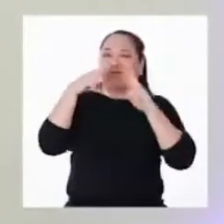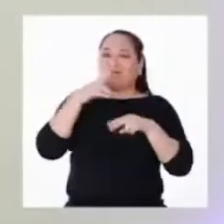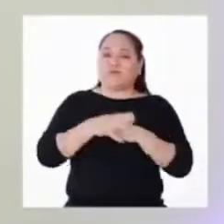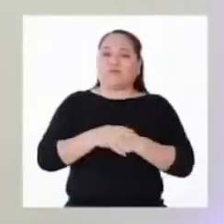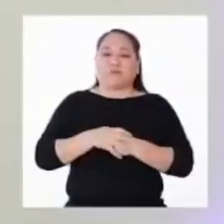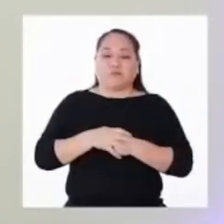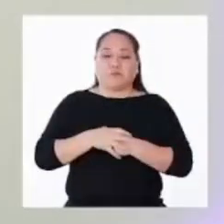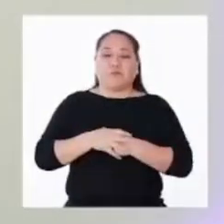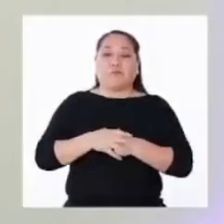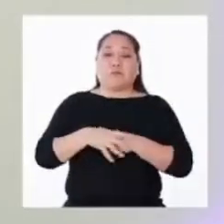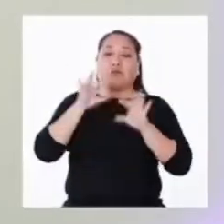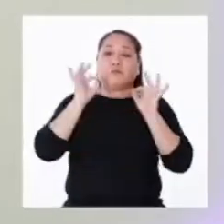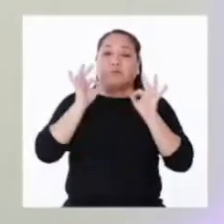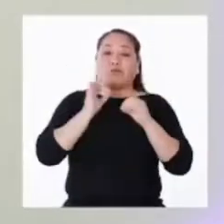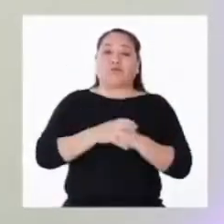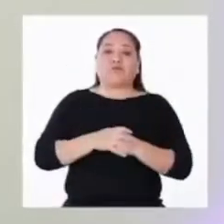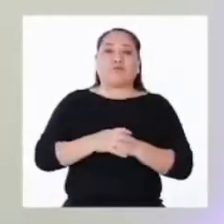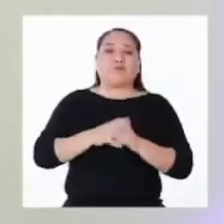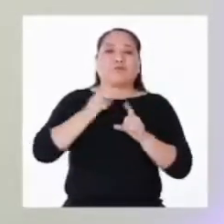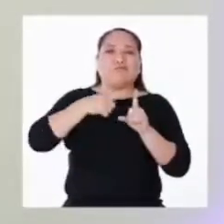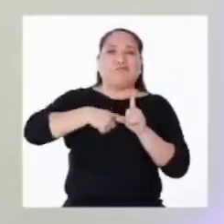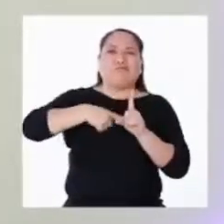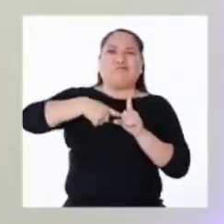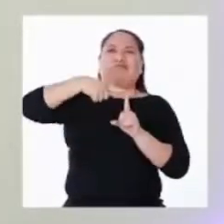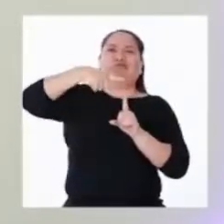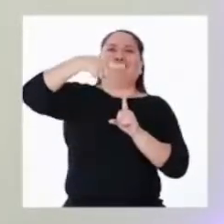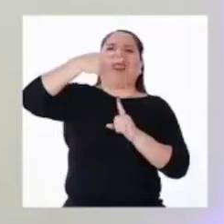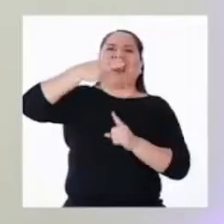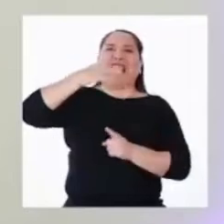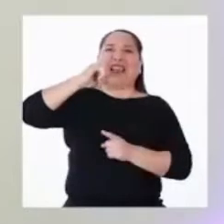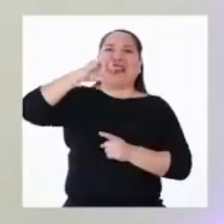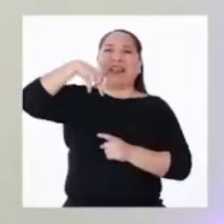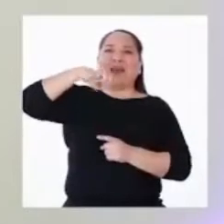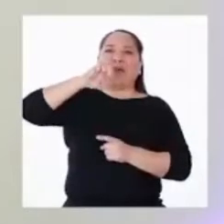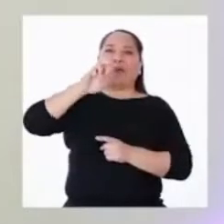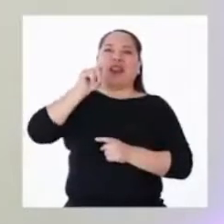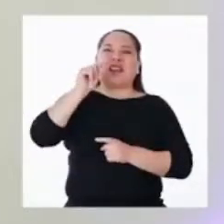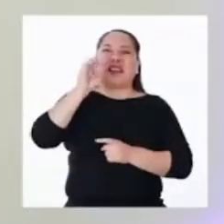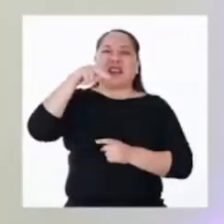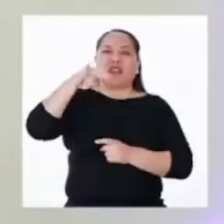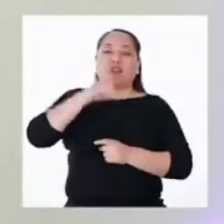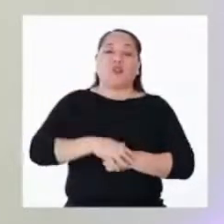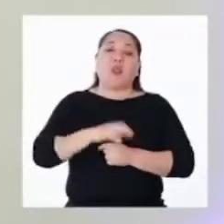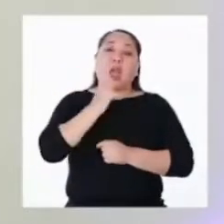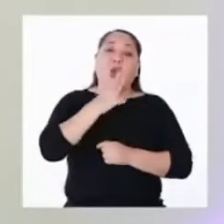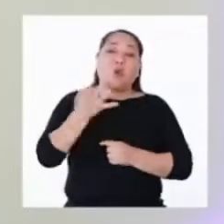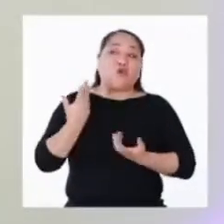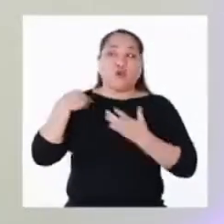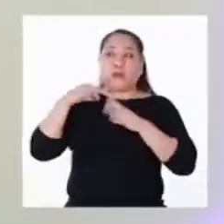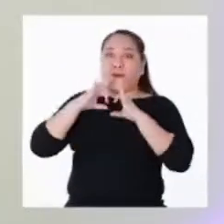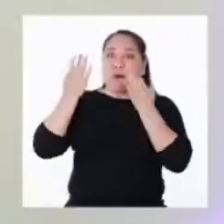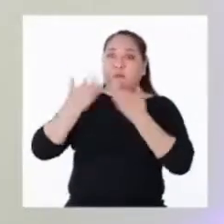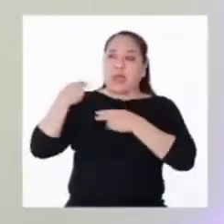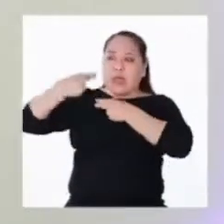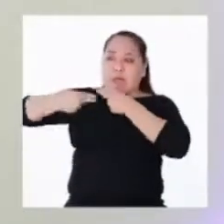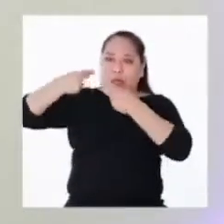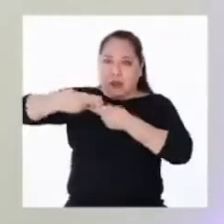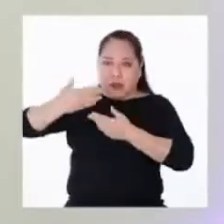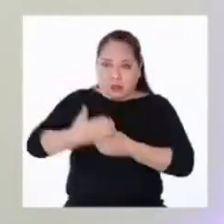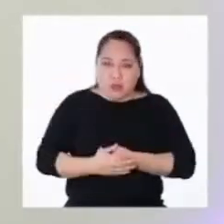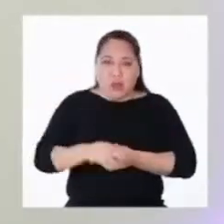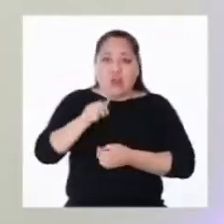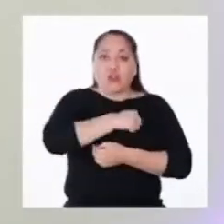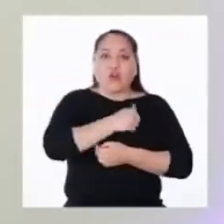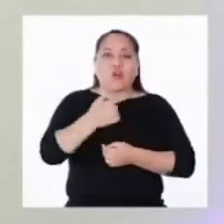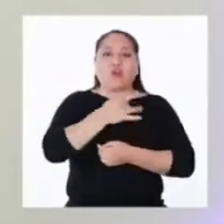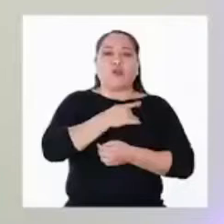que dentro de los factores de riesgo de la hipertensión arterial se reconocen algunos de carácter genético y otros de carácter